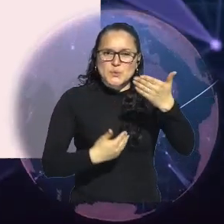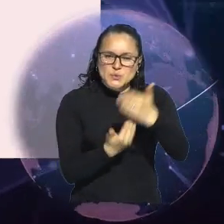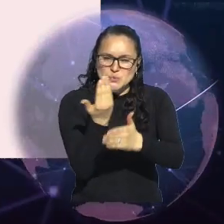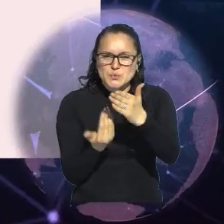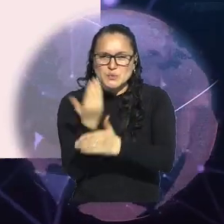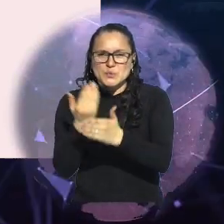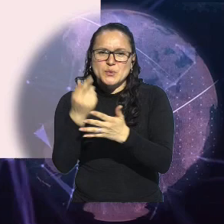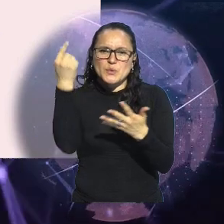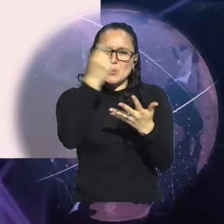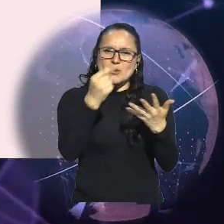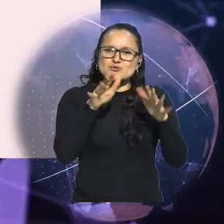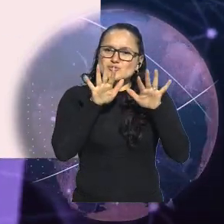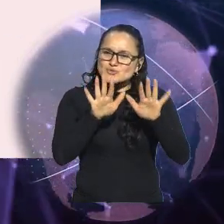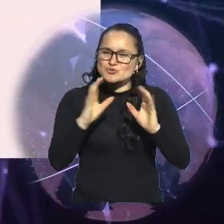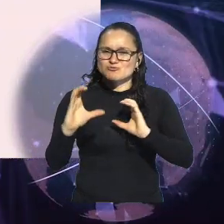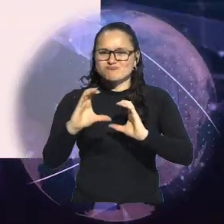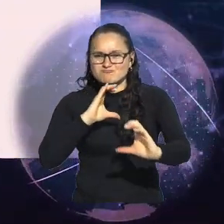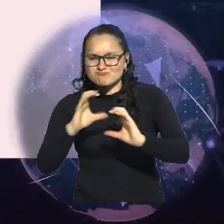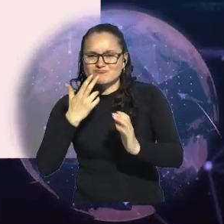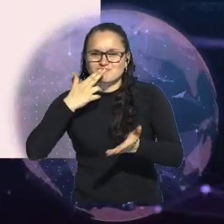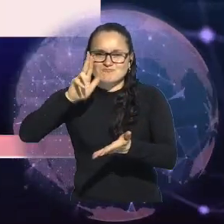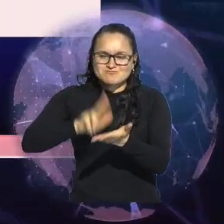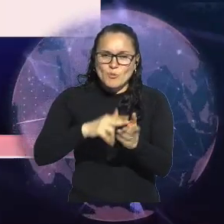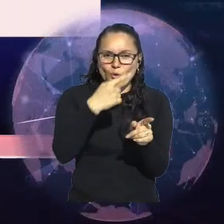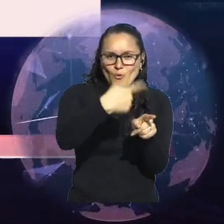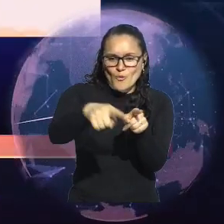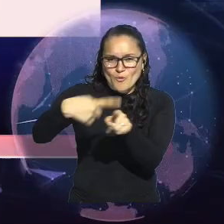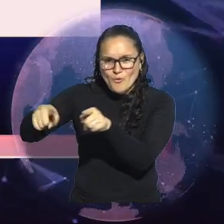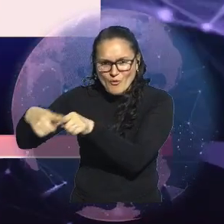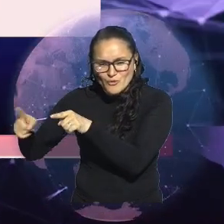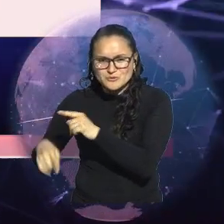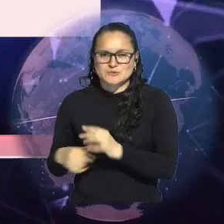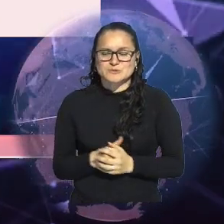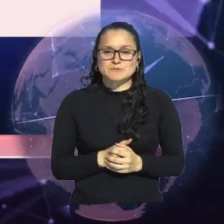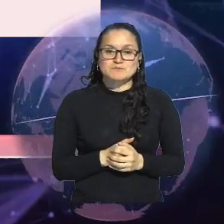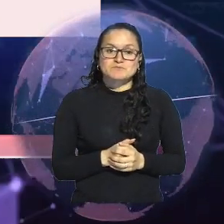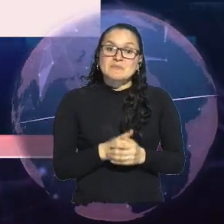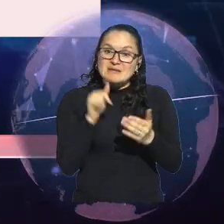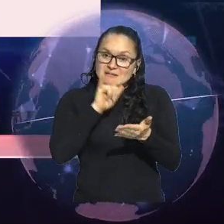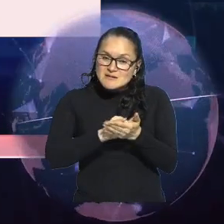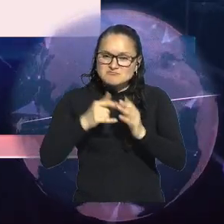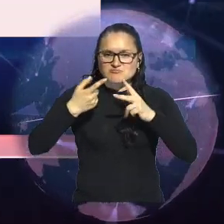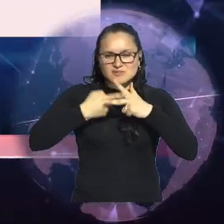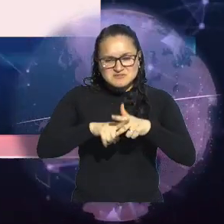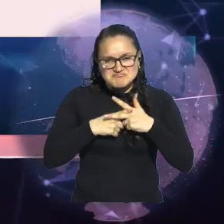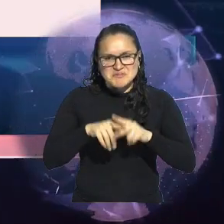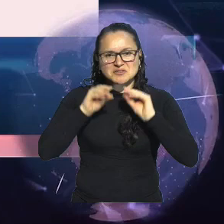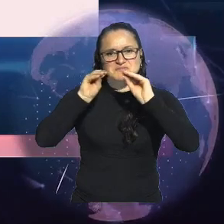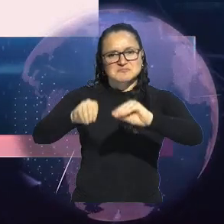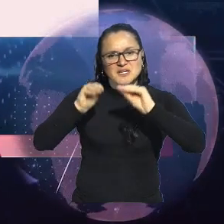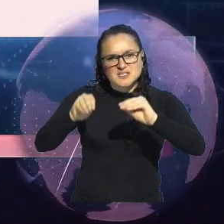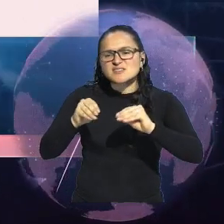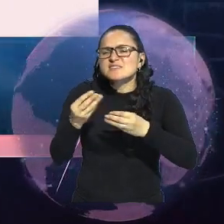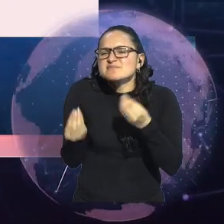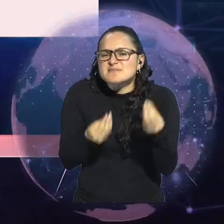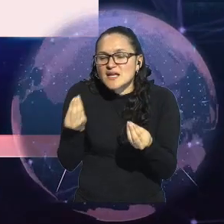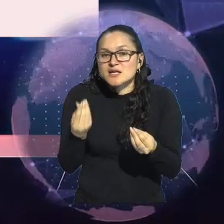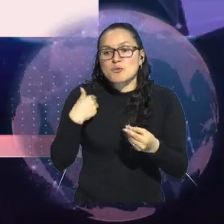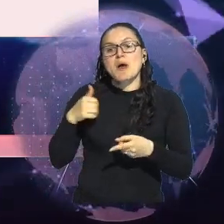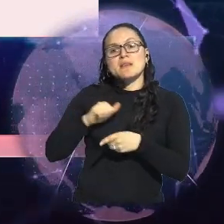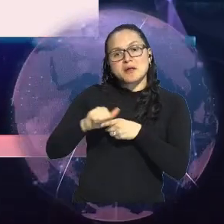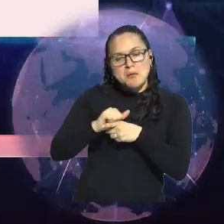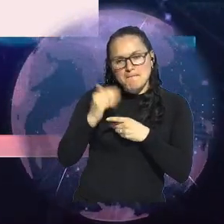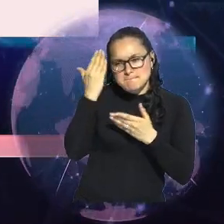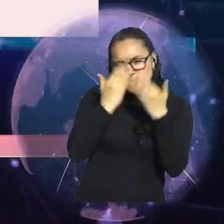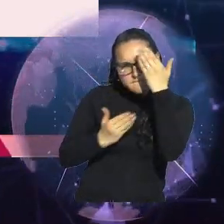las comunicaciones y postales dichas capacitaciones y talleres incluyen simulacros de aplicación y postulación de